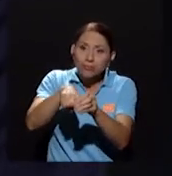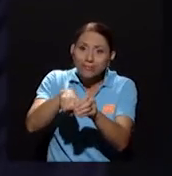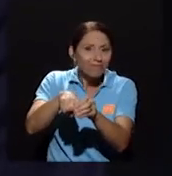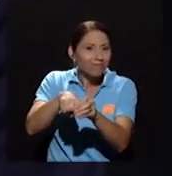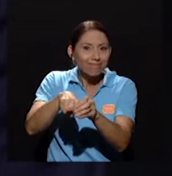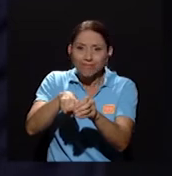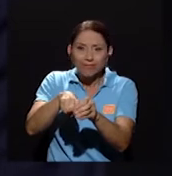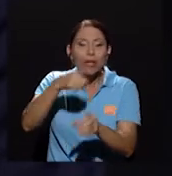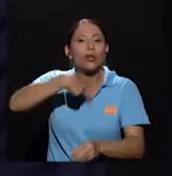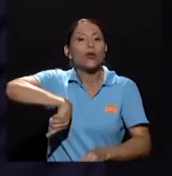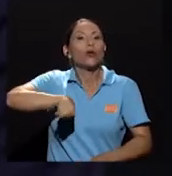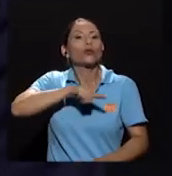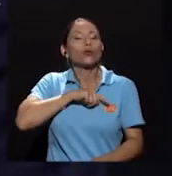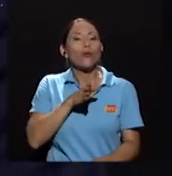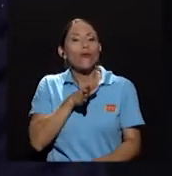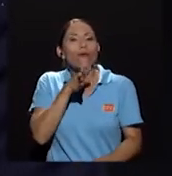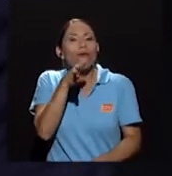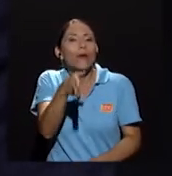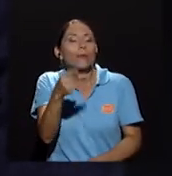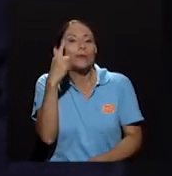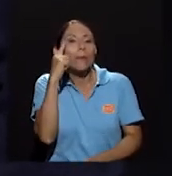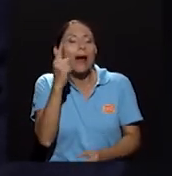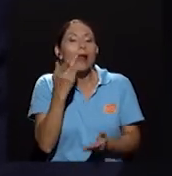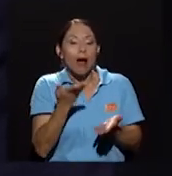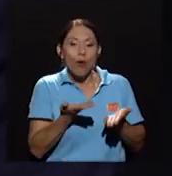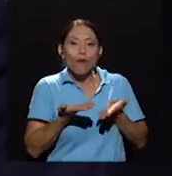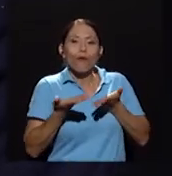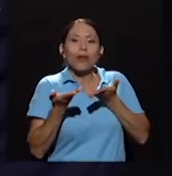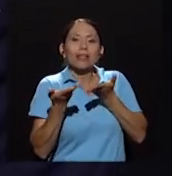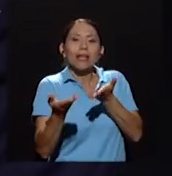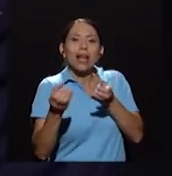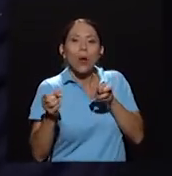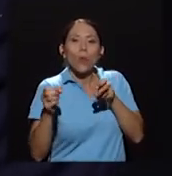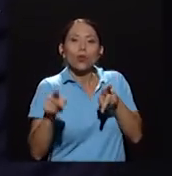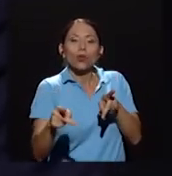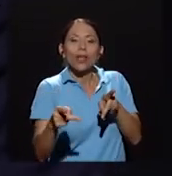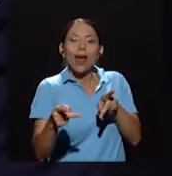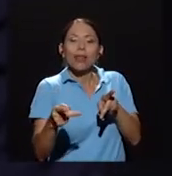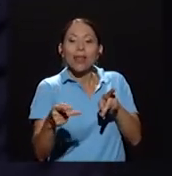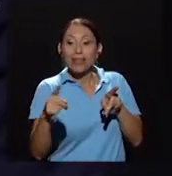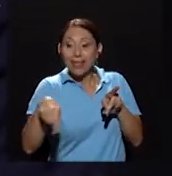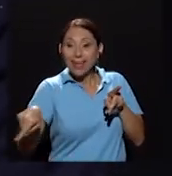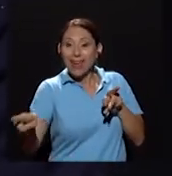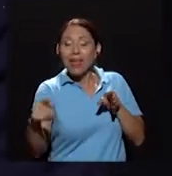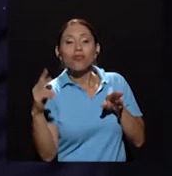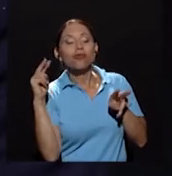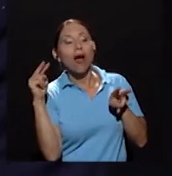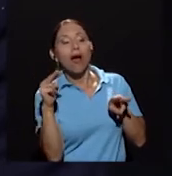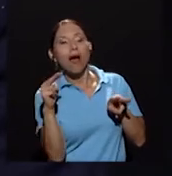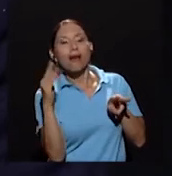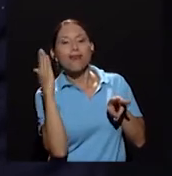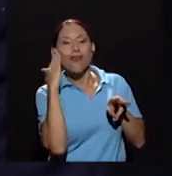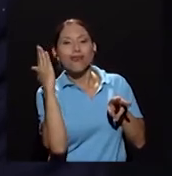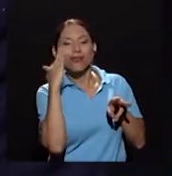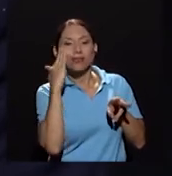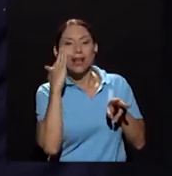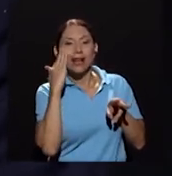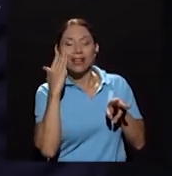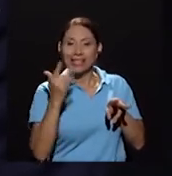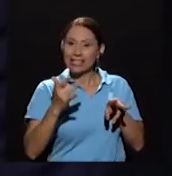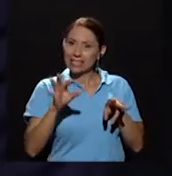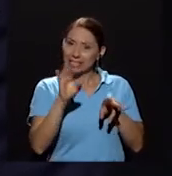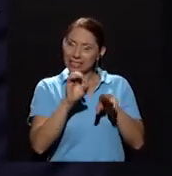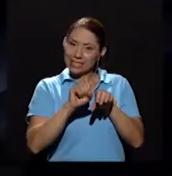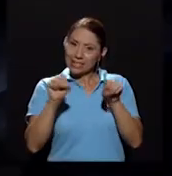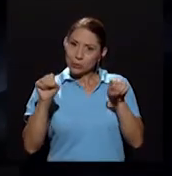oportunidad de que conozcan las bondades que se han desarrollado en el sistema de salud